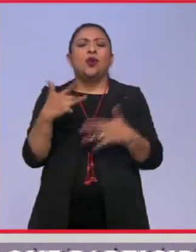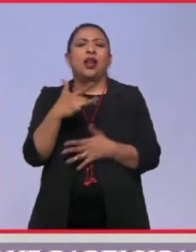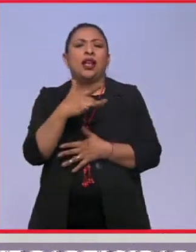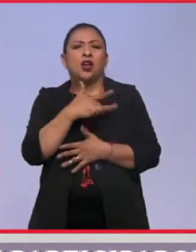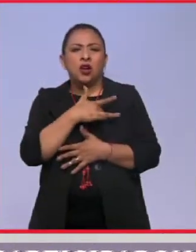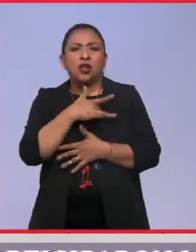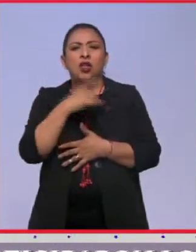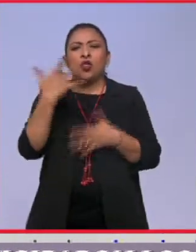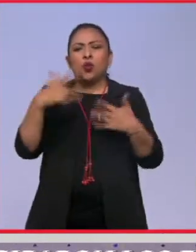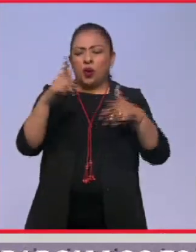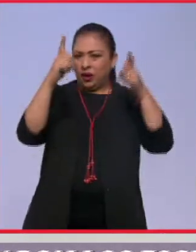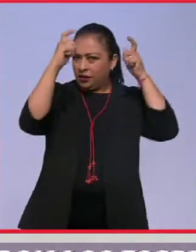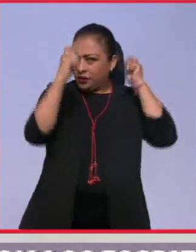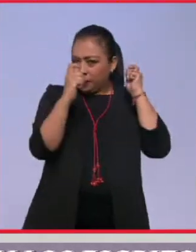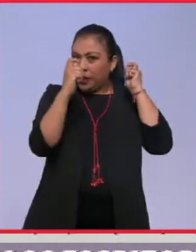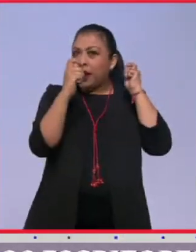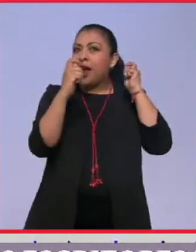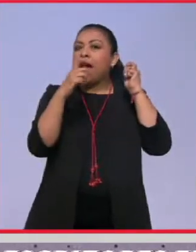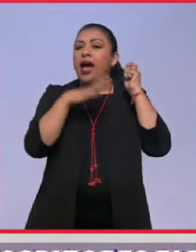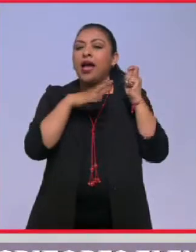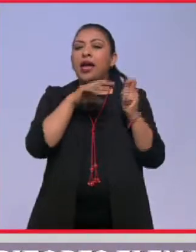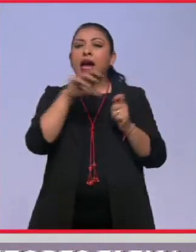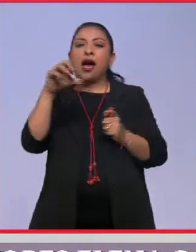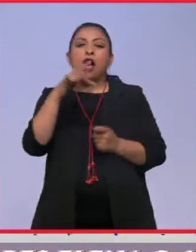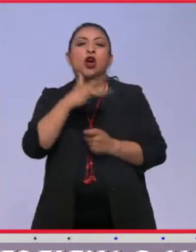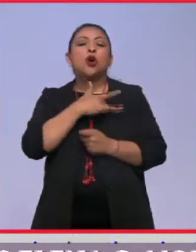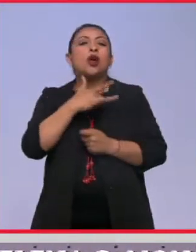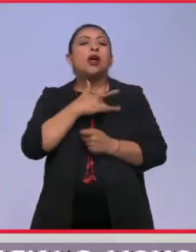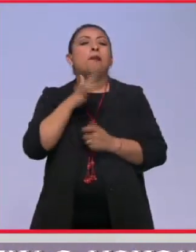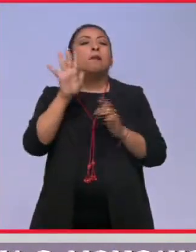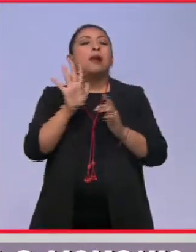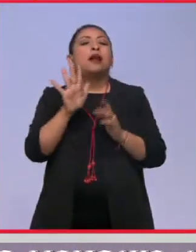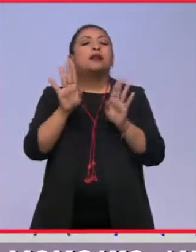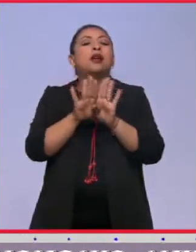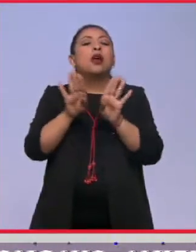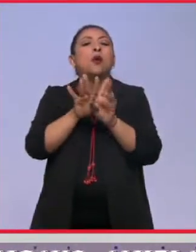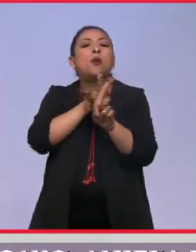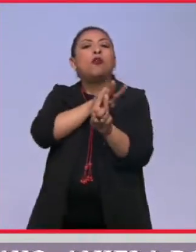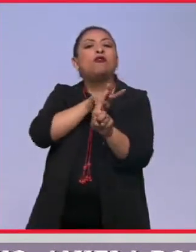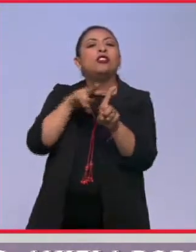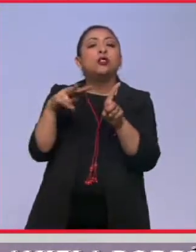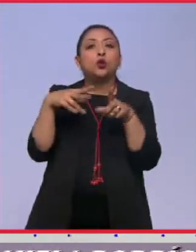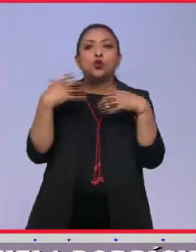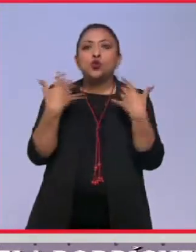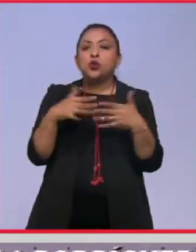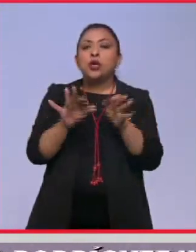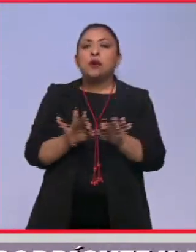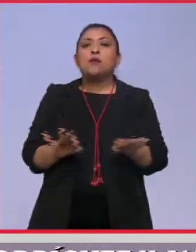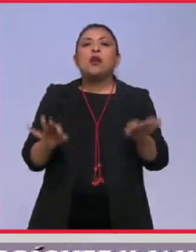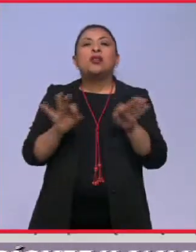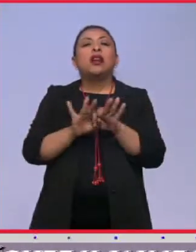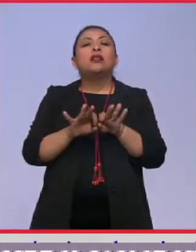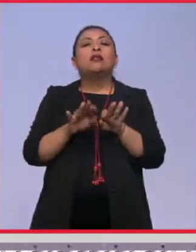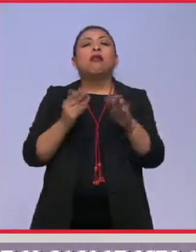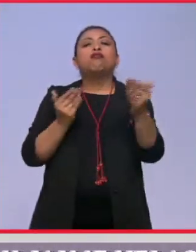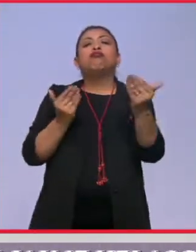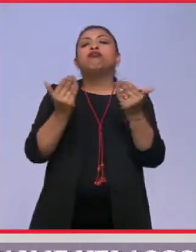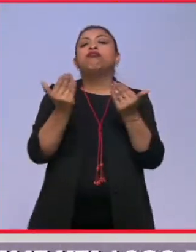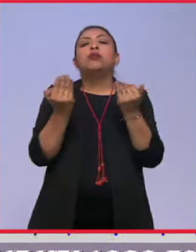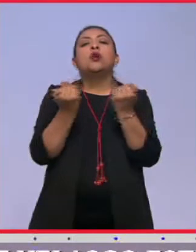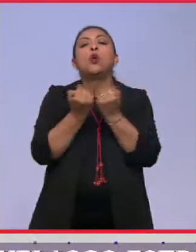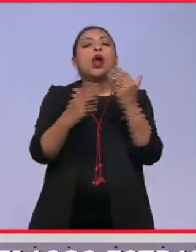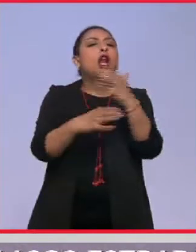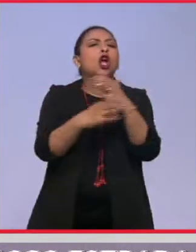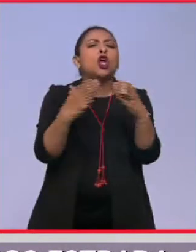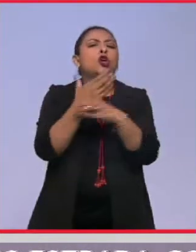y el sombrero, le está dando al corazón una dimensión enorme, lo está equiparando a